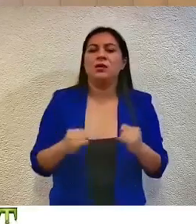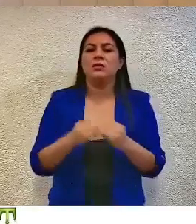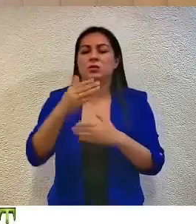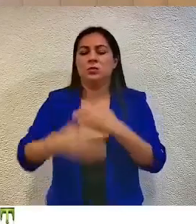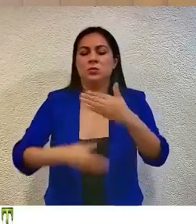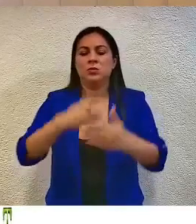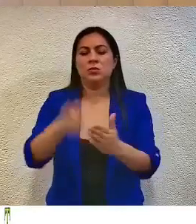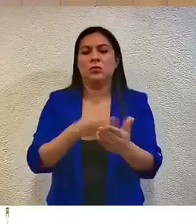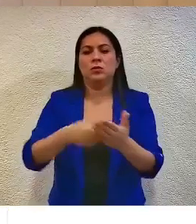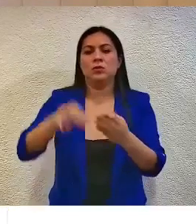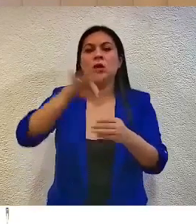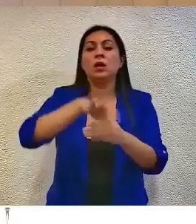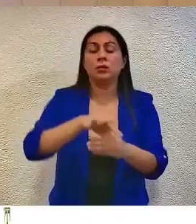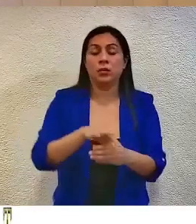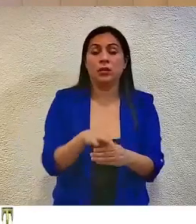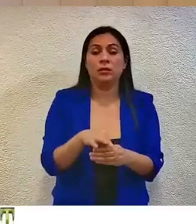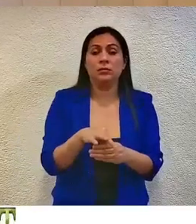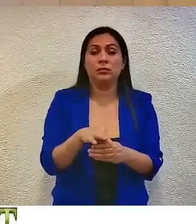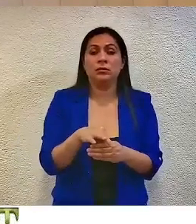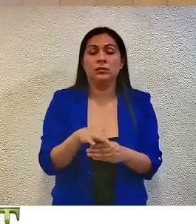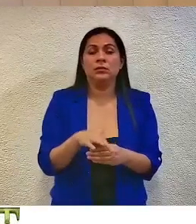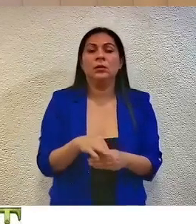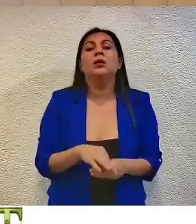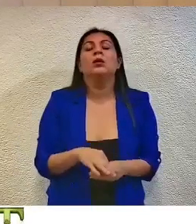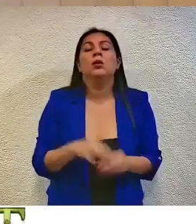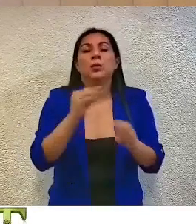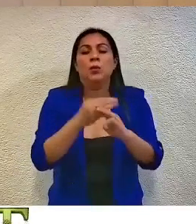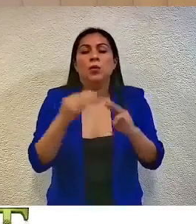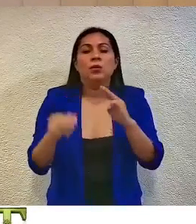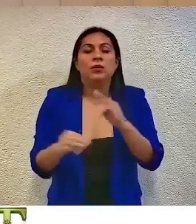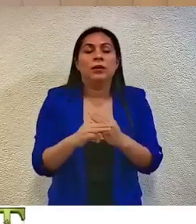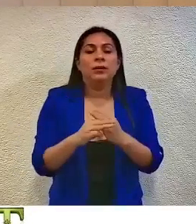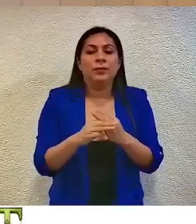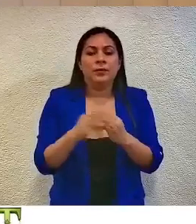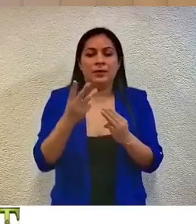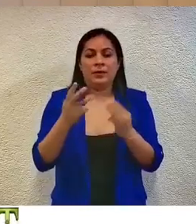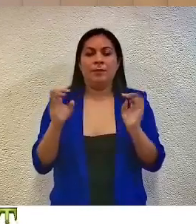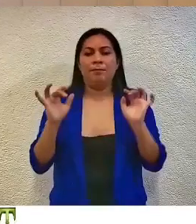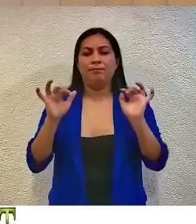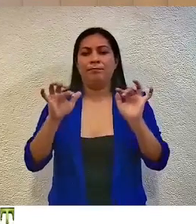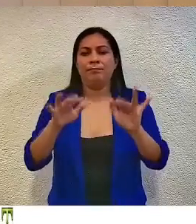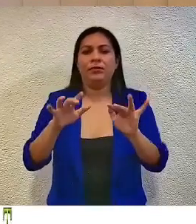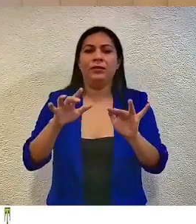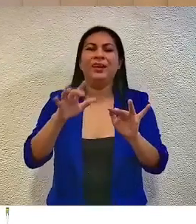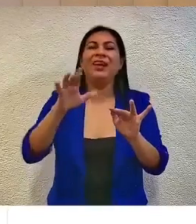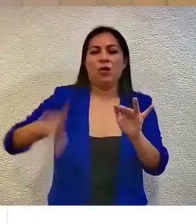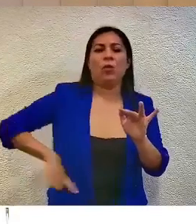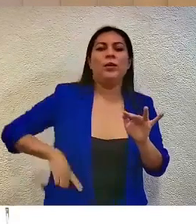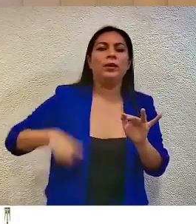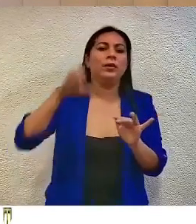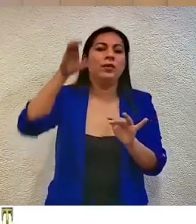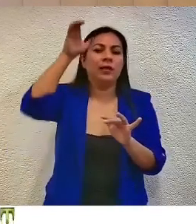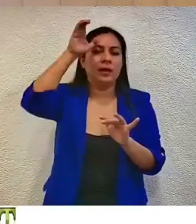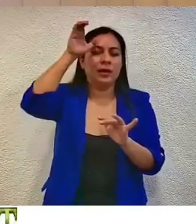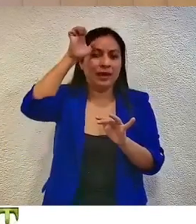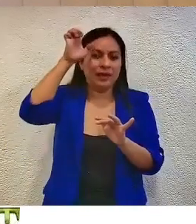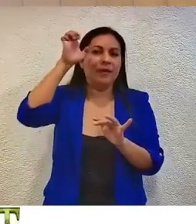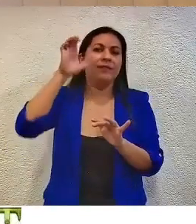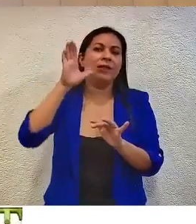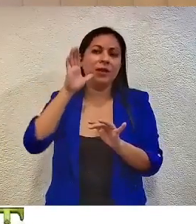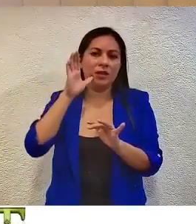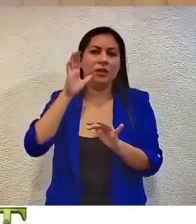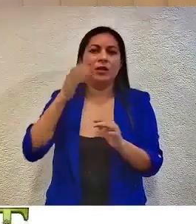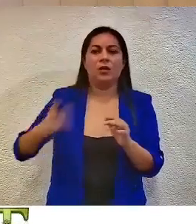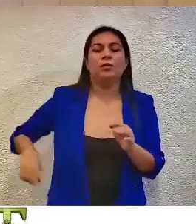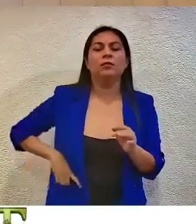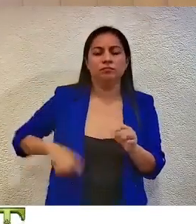Procedimientos Electorales, con motivo de la presunta asistencia de la ciudadana Evelyn Cecia Salgado Pineda, gobernadora del estado